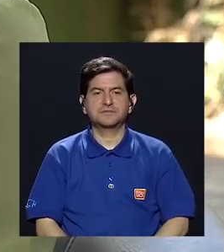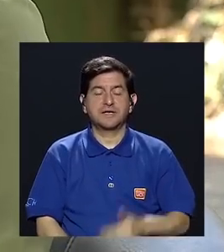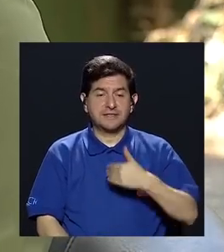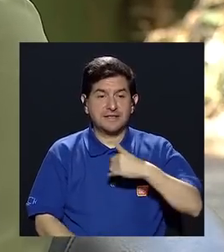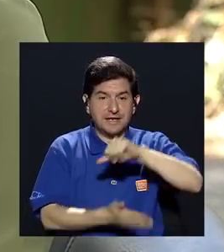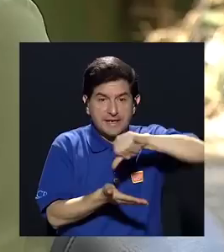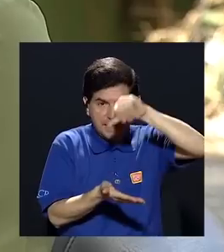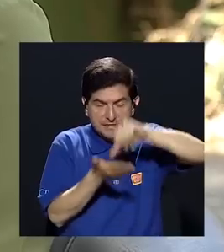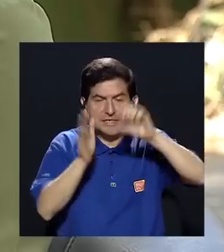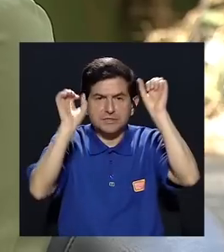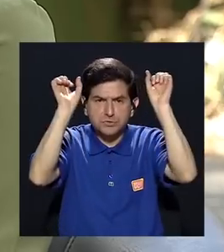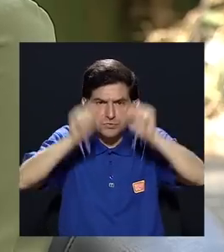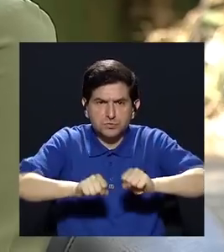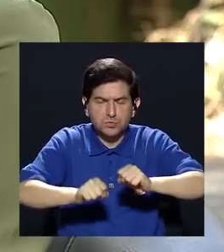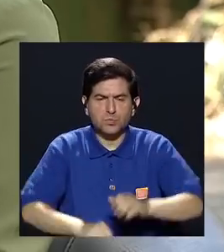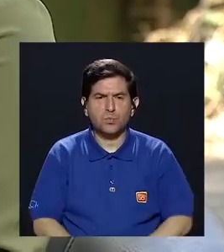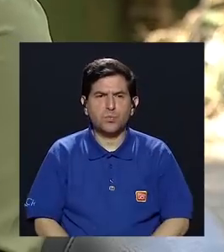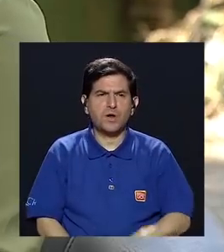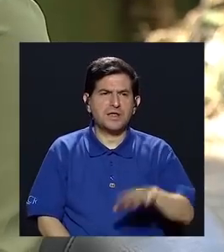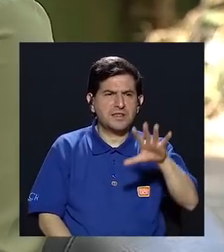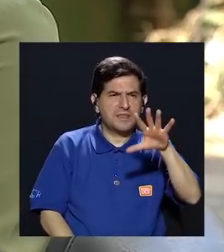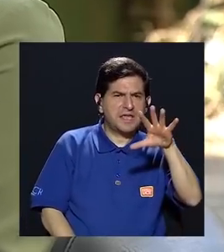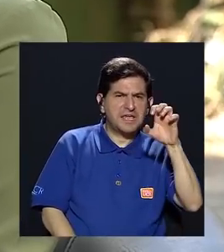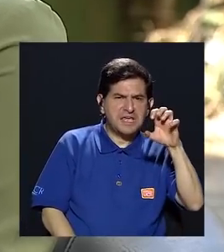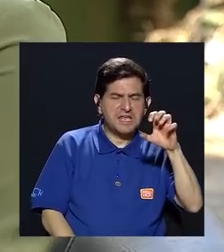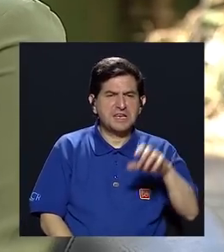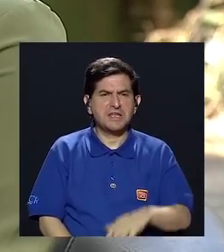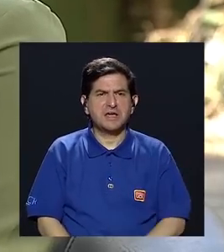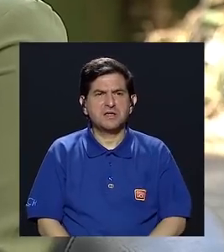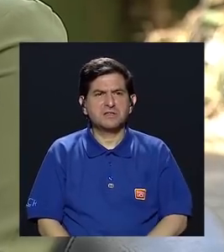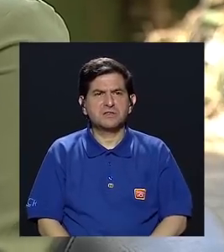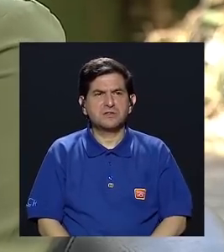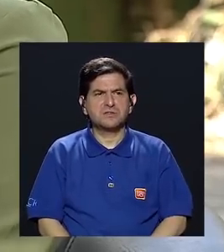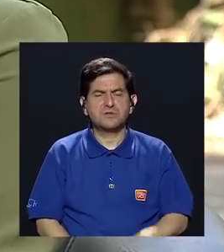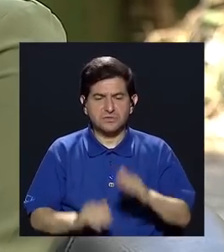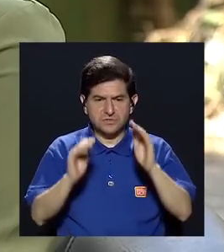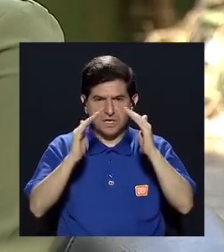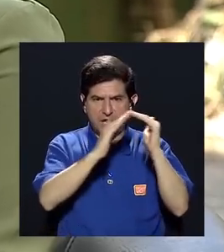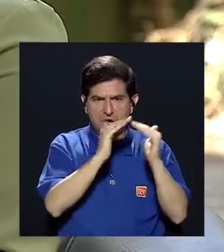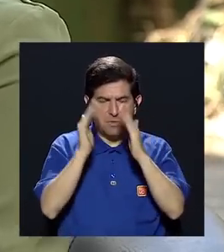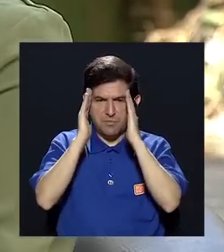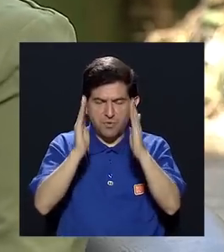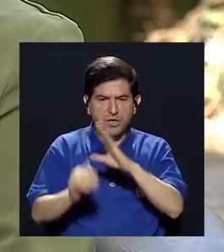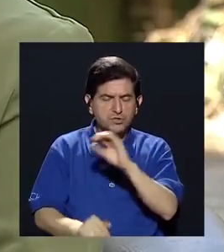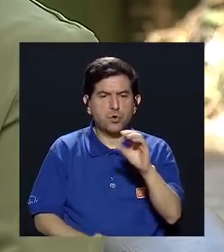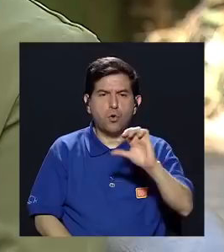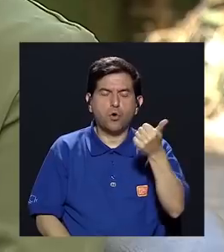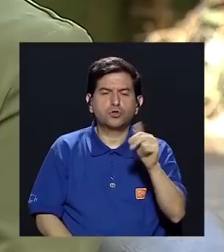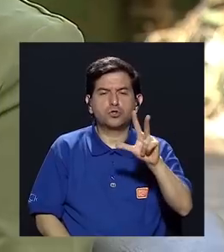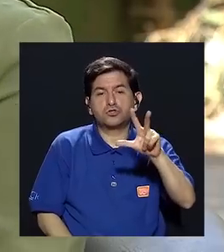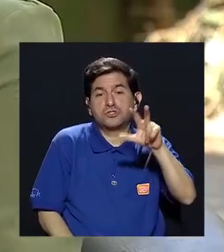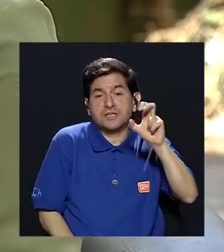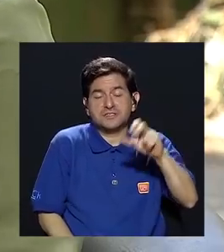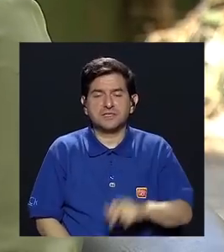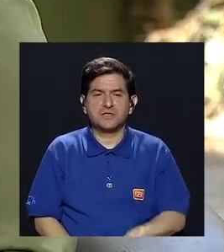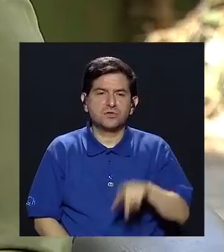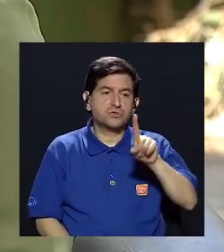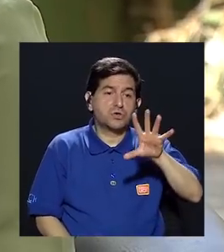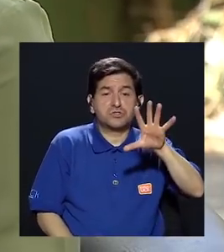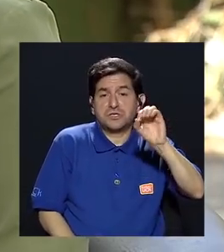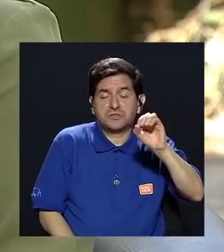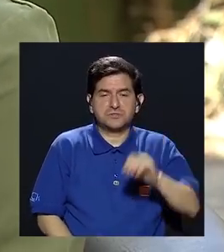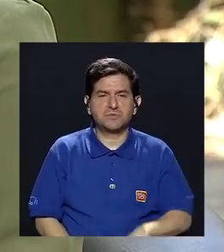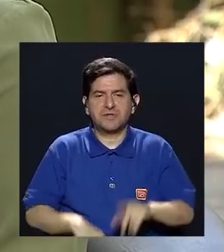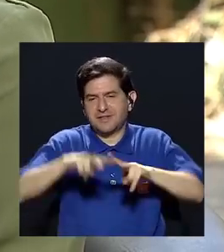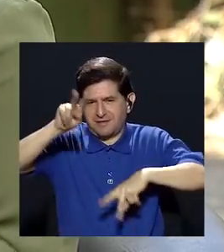como centros que pueden tener entre 500 población atendida y otros que pueden tener 300,